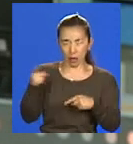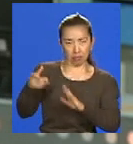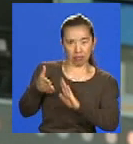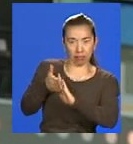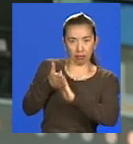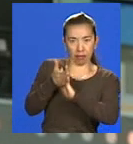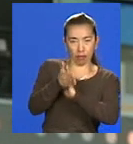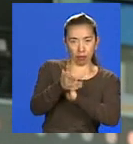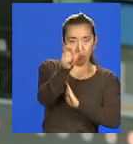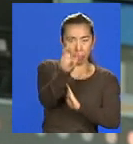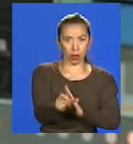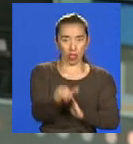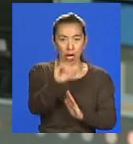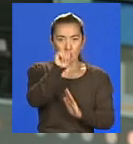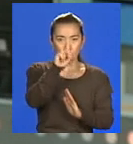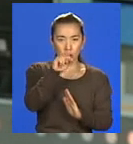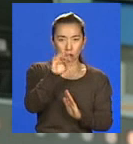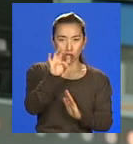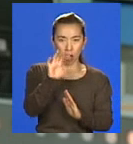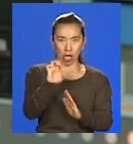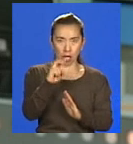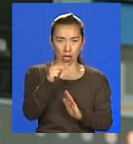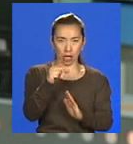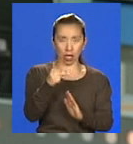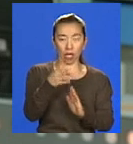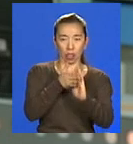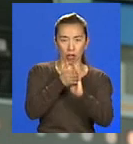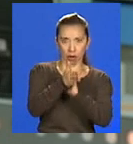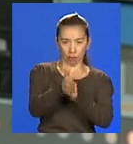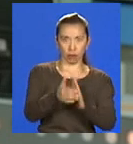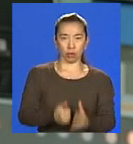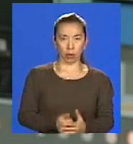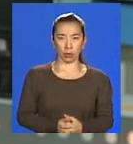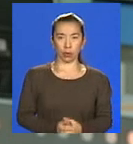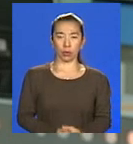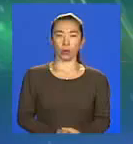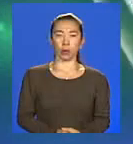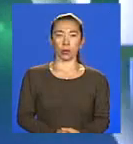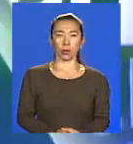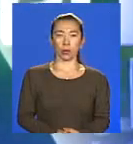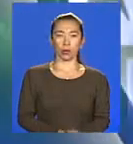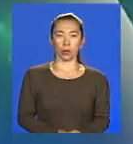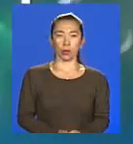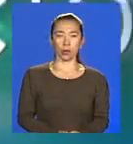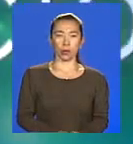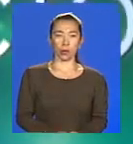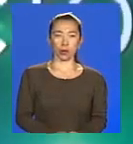nuestra periodista Janet Manzano, que se encuentra ahí en el punto de la información. Janet, adelante.